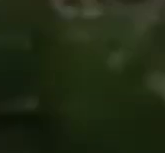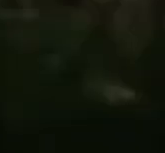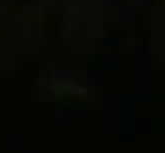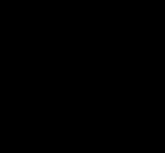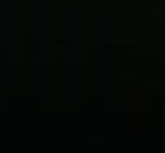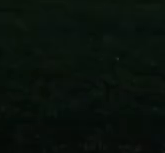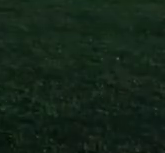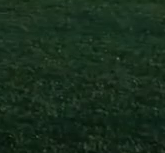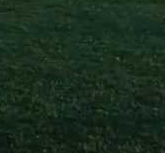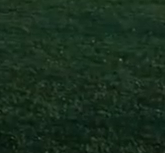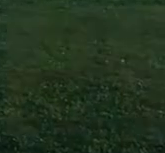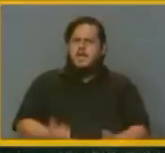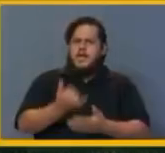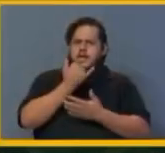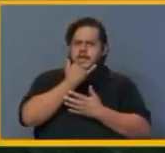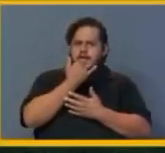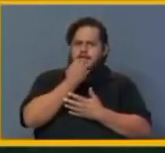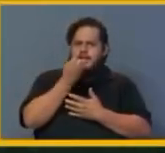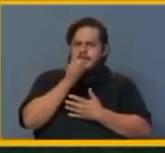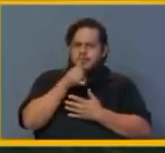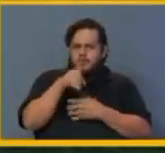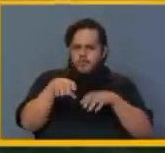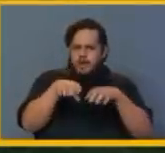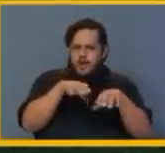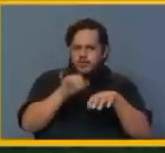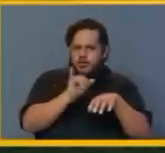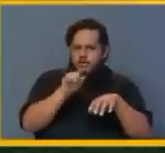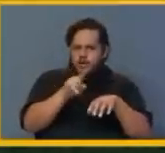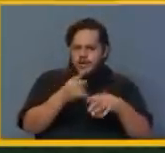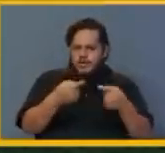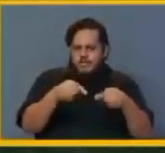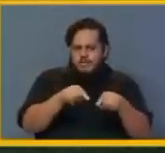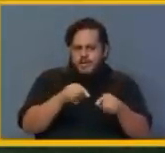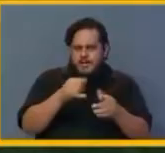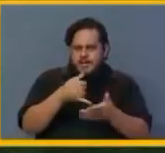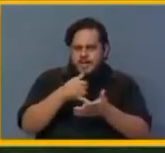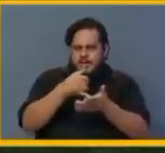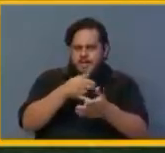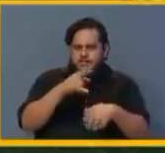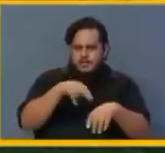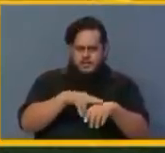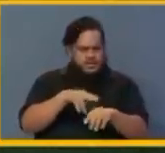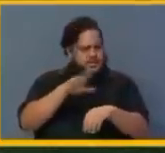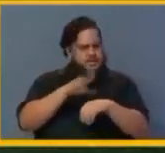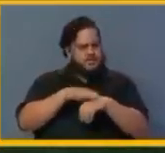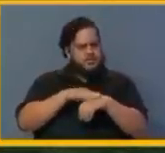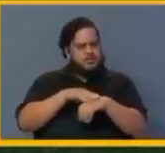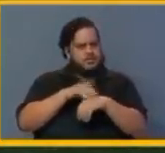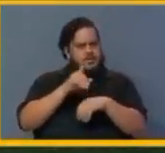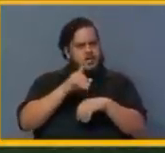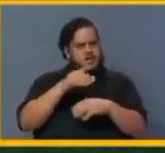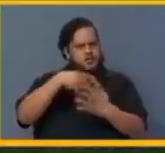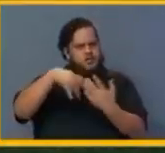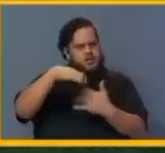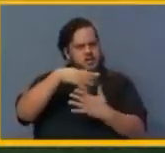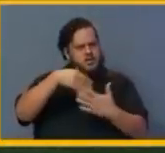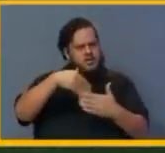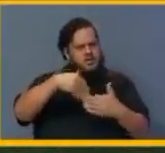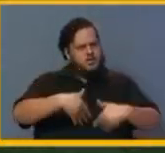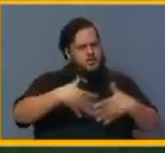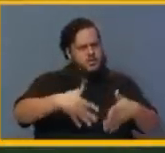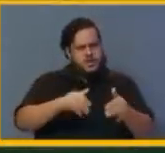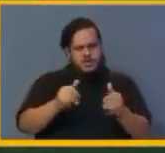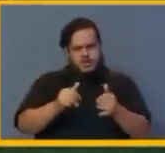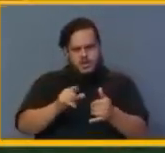¿Qué pasaría si una acción de este tipo se da en el campeonato nacional? ¿Se permitiría una interacción técnico-camerino de